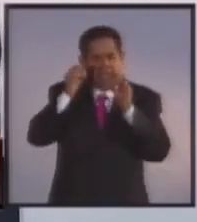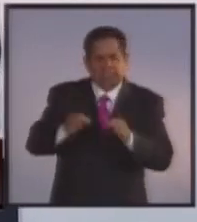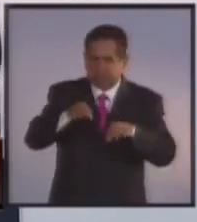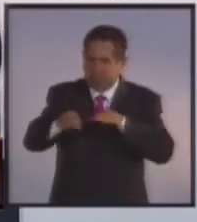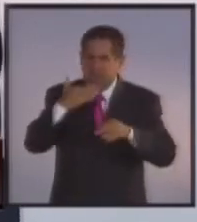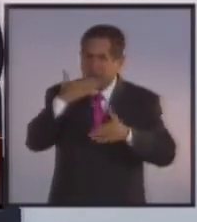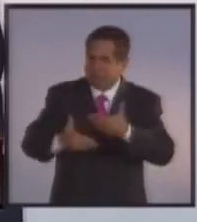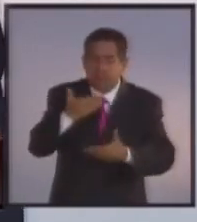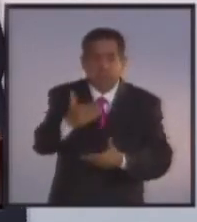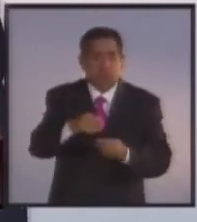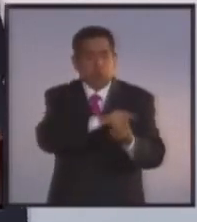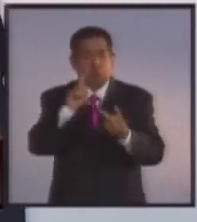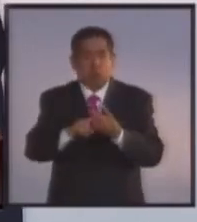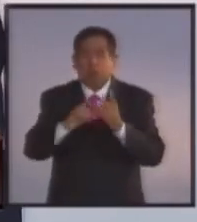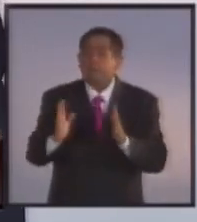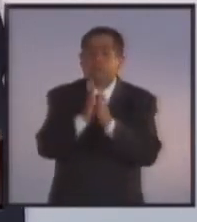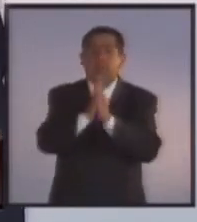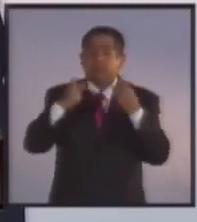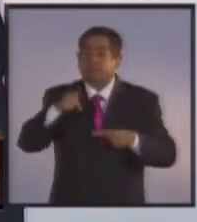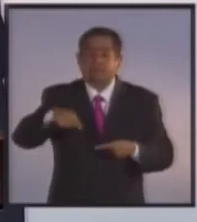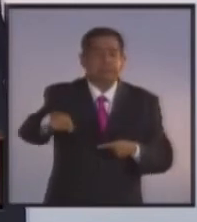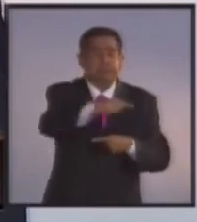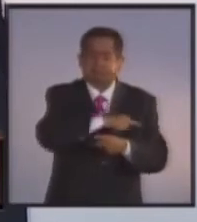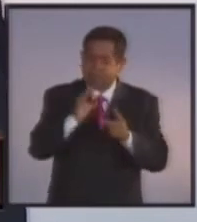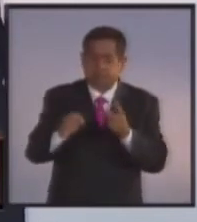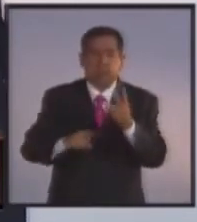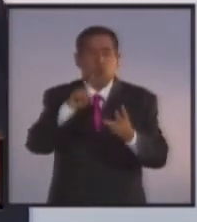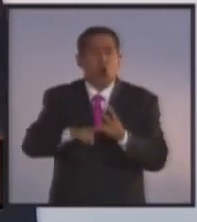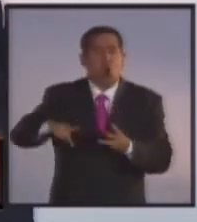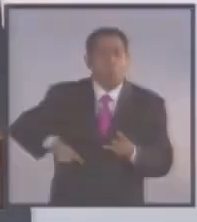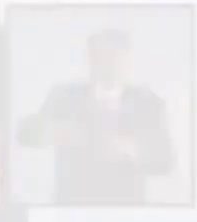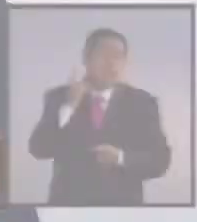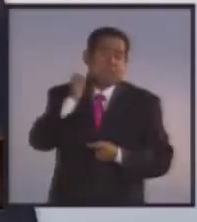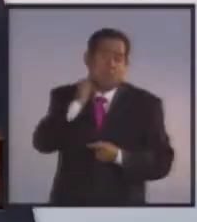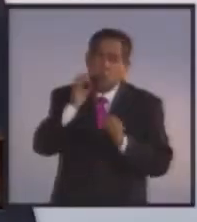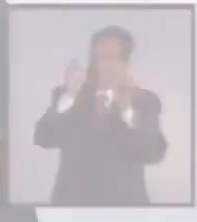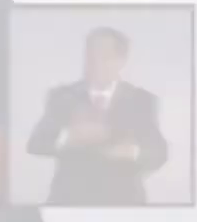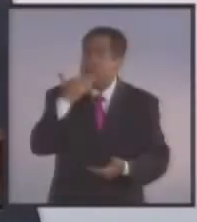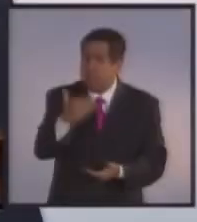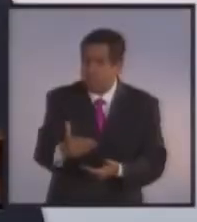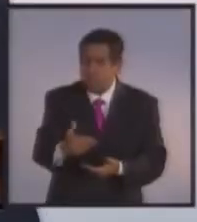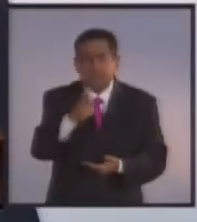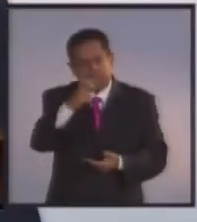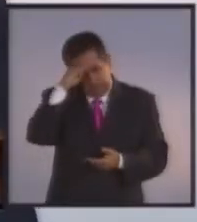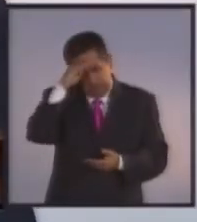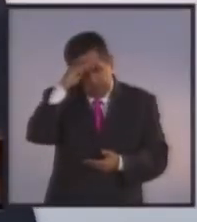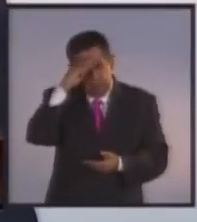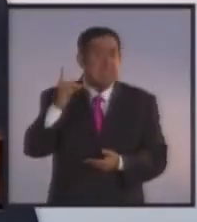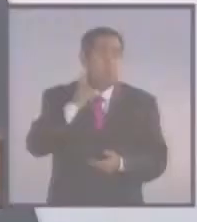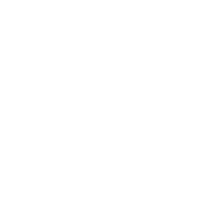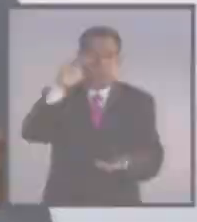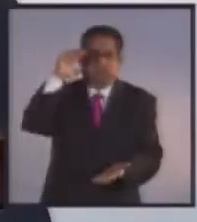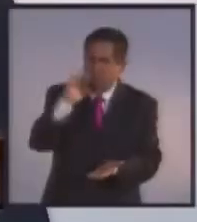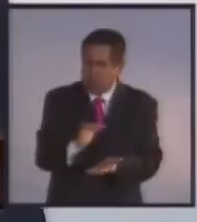mayor participación ciudadana y un gobierno transparente y de mayor eficacia. Y he propuesto eliminar 100